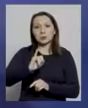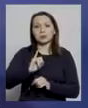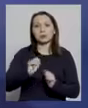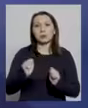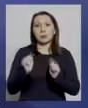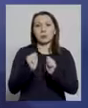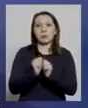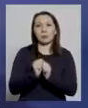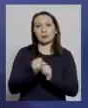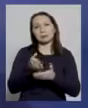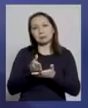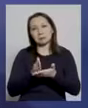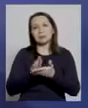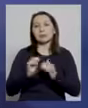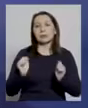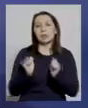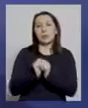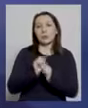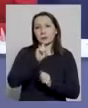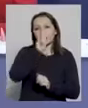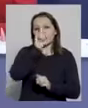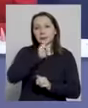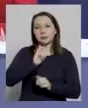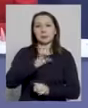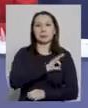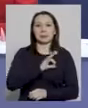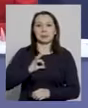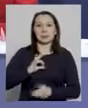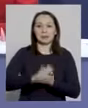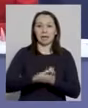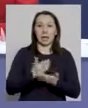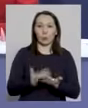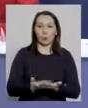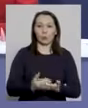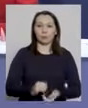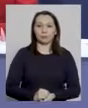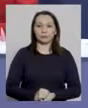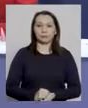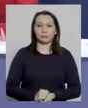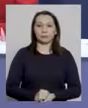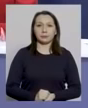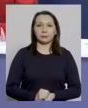o semi-habituales acompañantes del Ministerio de Salud.